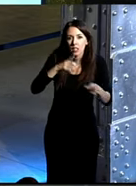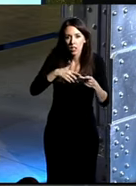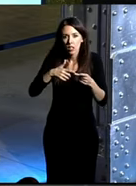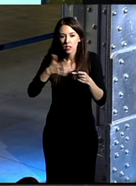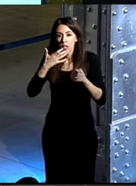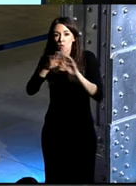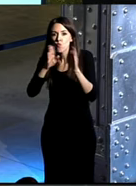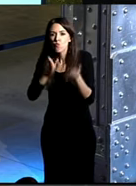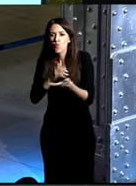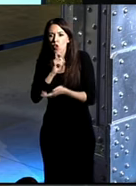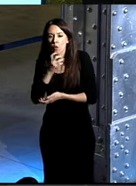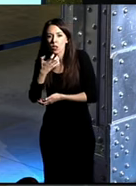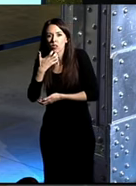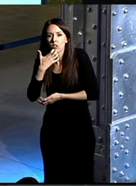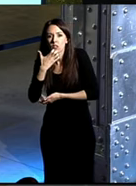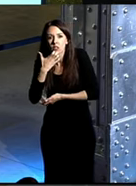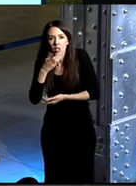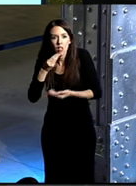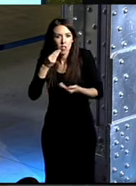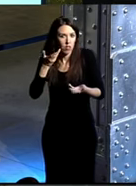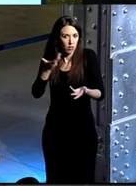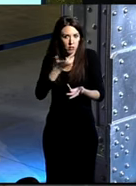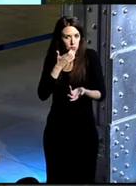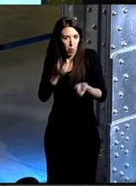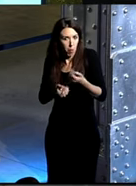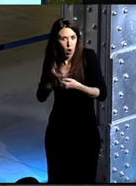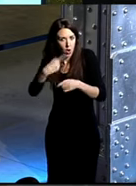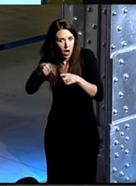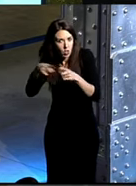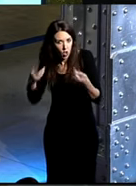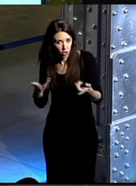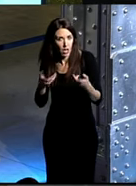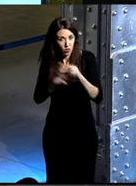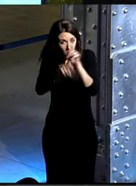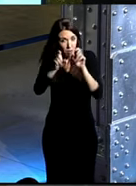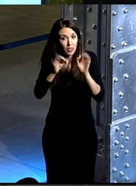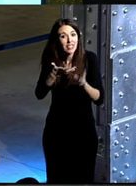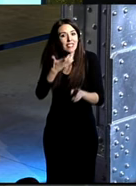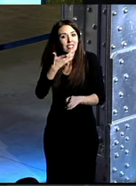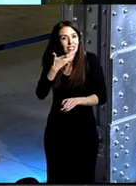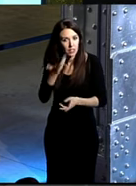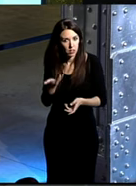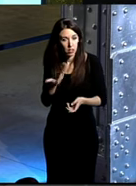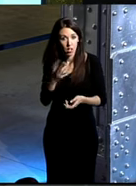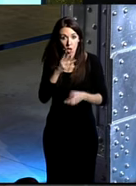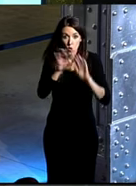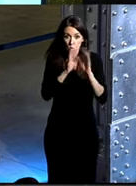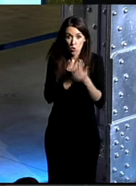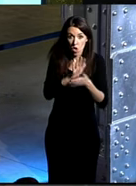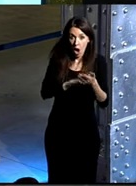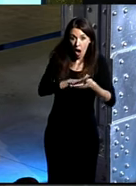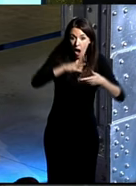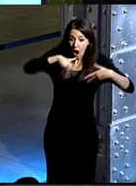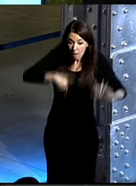tal cosa, con la historia virtual, con los condicionales contrafácticos, ¿no? Con este tipo de cuestiones. El mundo, estamos acá en el presente y si no